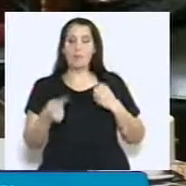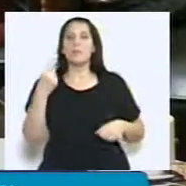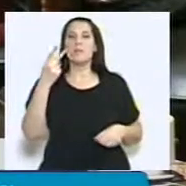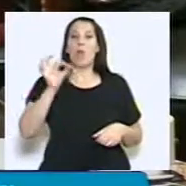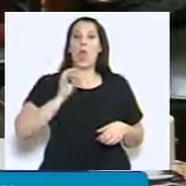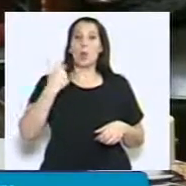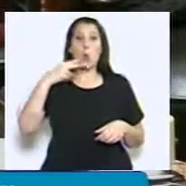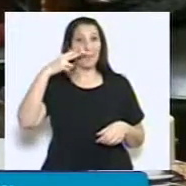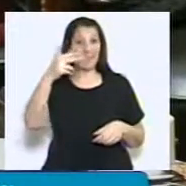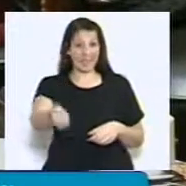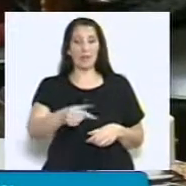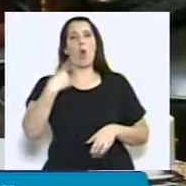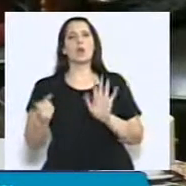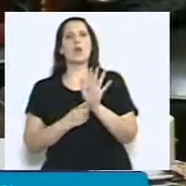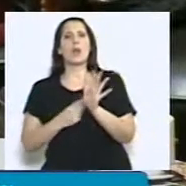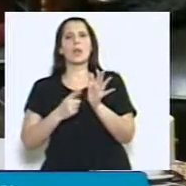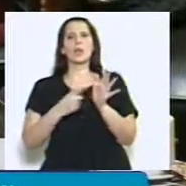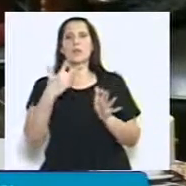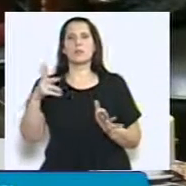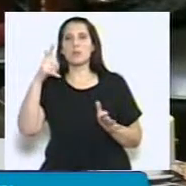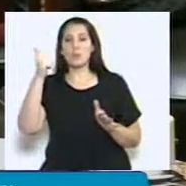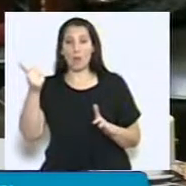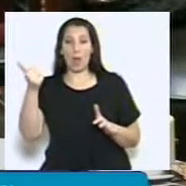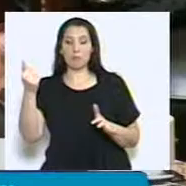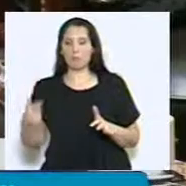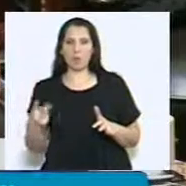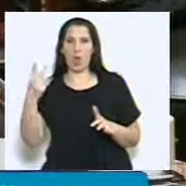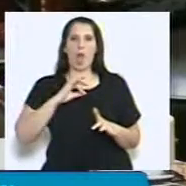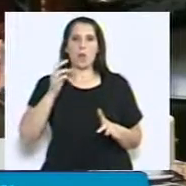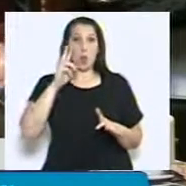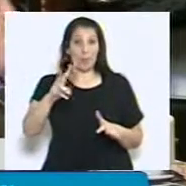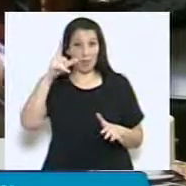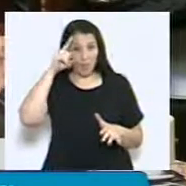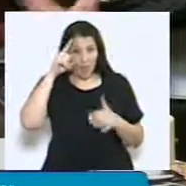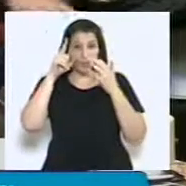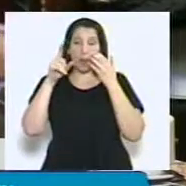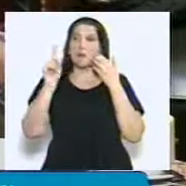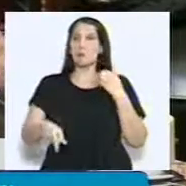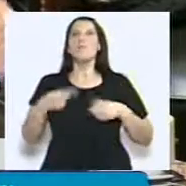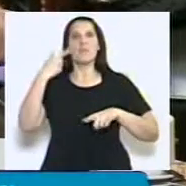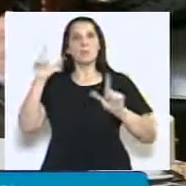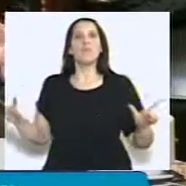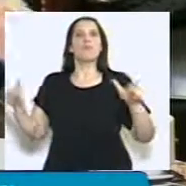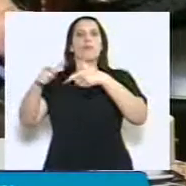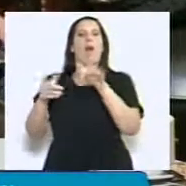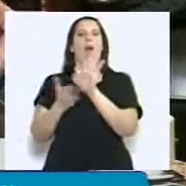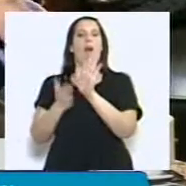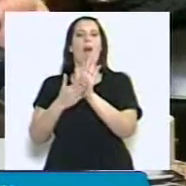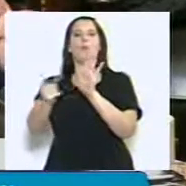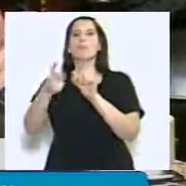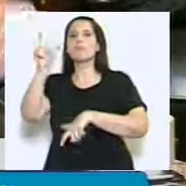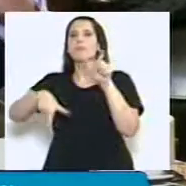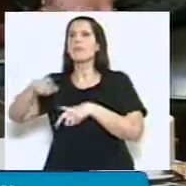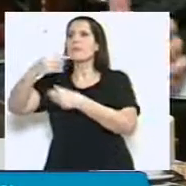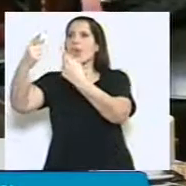2006, y por el decreto 362 del año 2010, que generó una comisión de garantías integrada por representantes